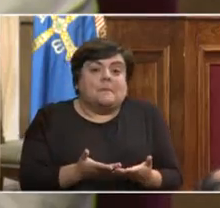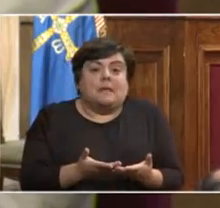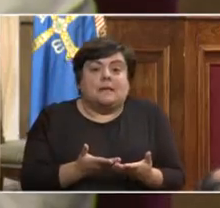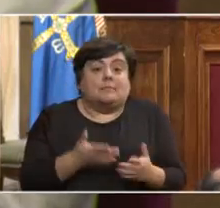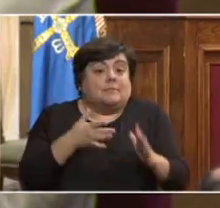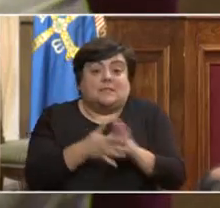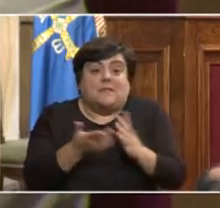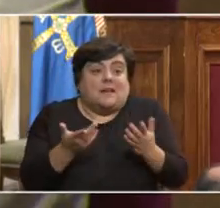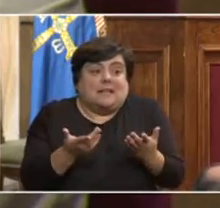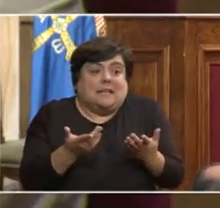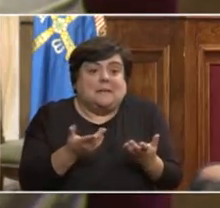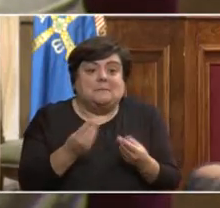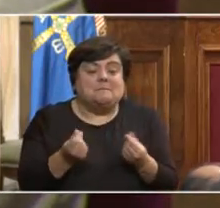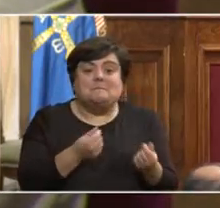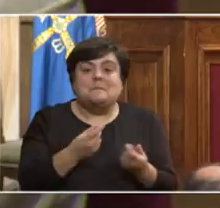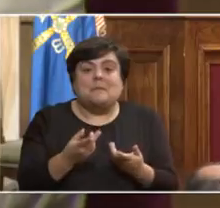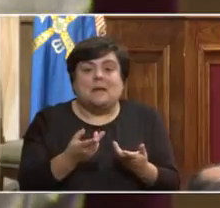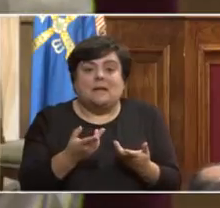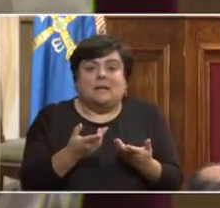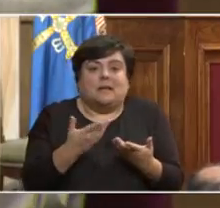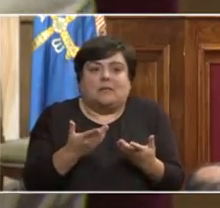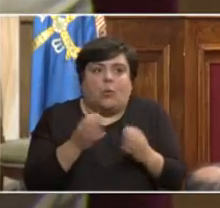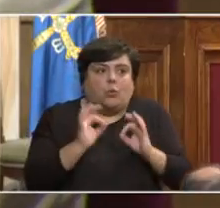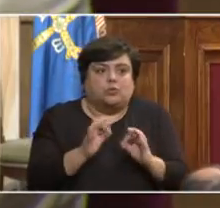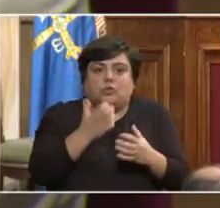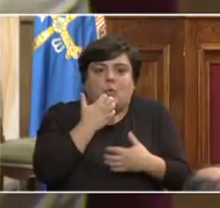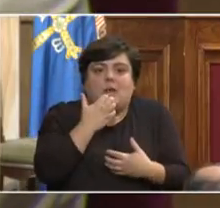O sea, era realmente el paradigma